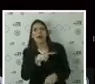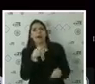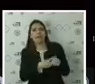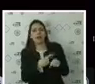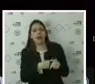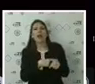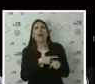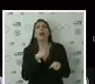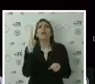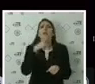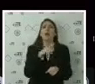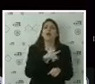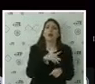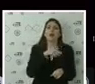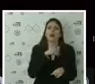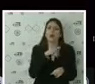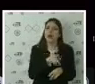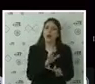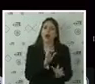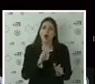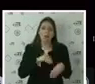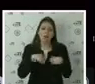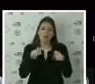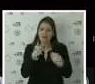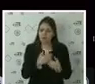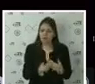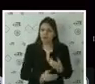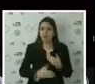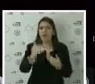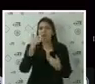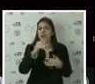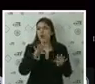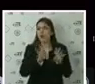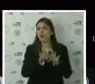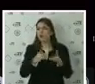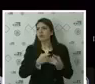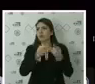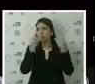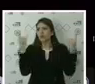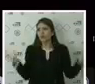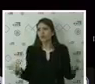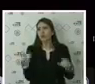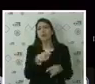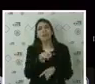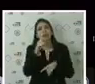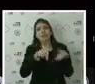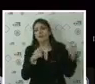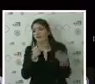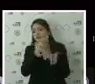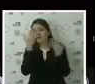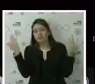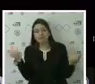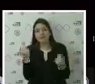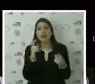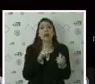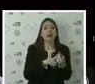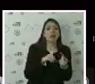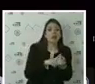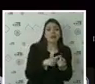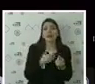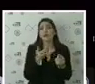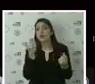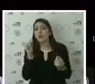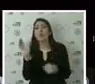que es parte de su vida. Y está claro que nuestra historia es como un símil del juego al azar. No se espera, no